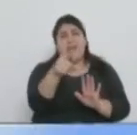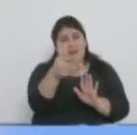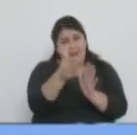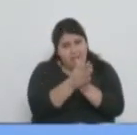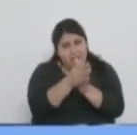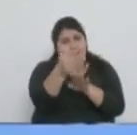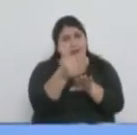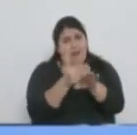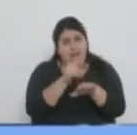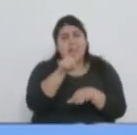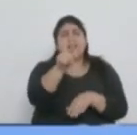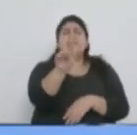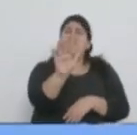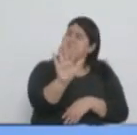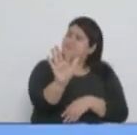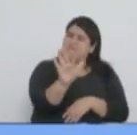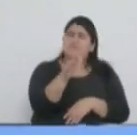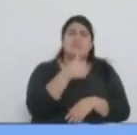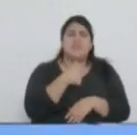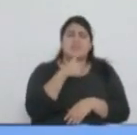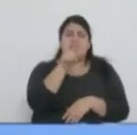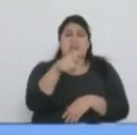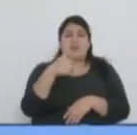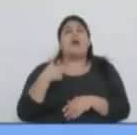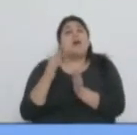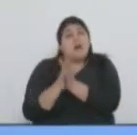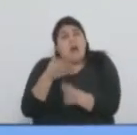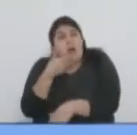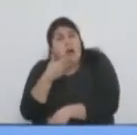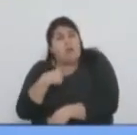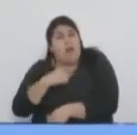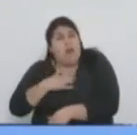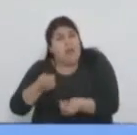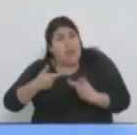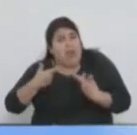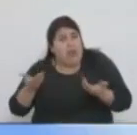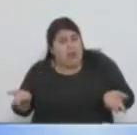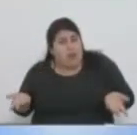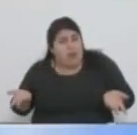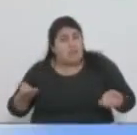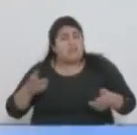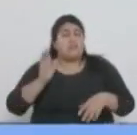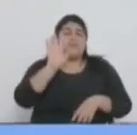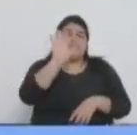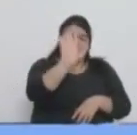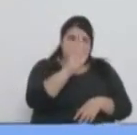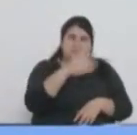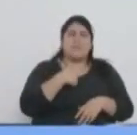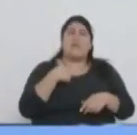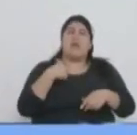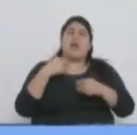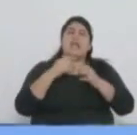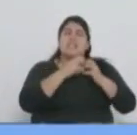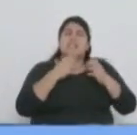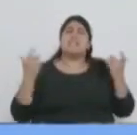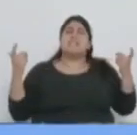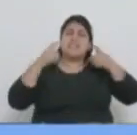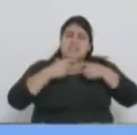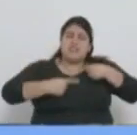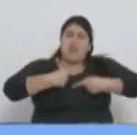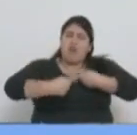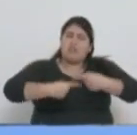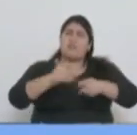me parece, explícame ahora. Mire, yo le voy a pedir, senador. Explica ya, tranquilo, no tengo problema. Senador, podemos seguir la sesión, por favor.